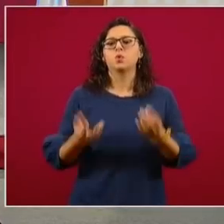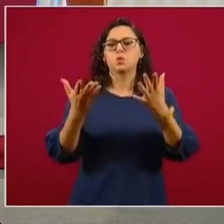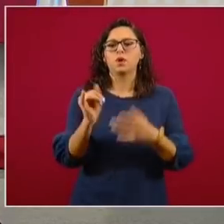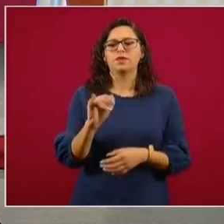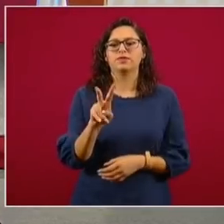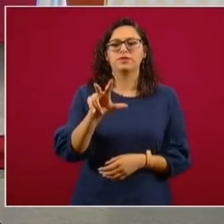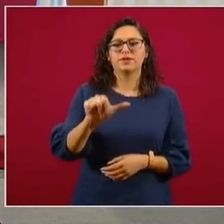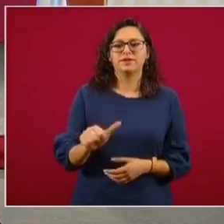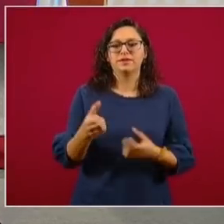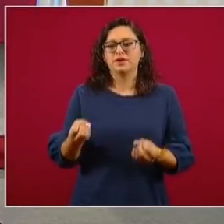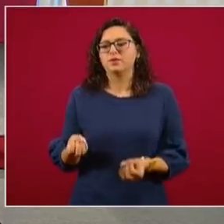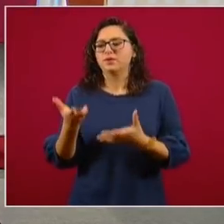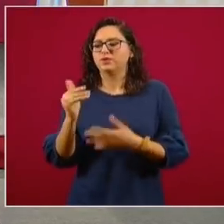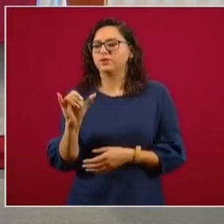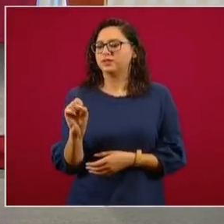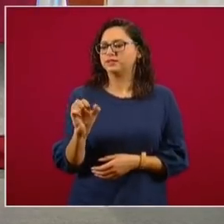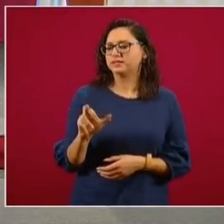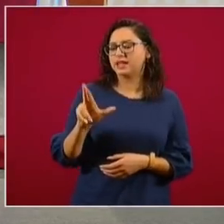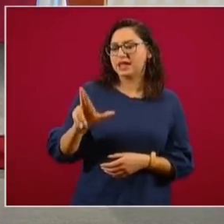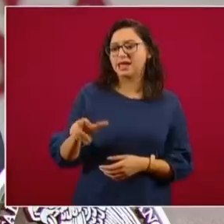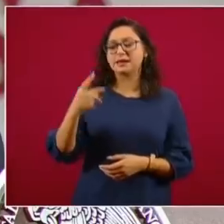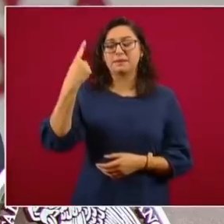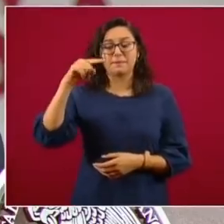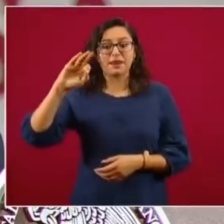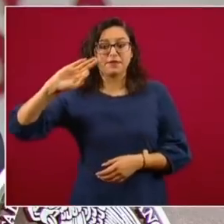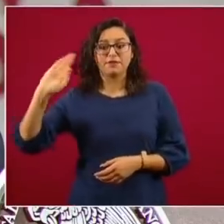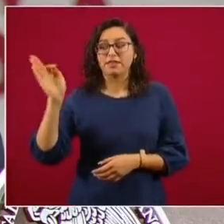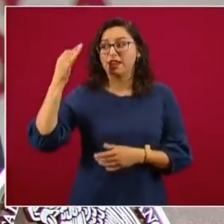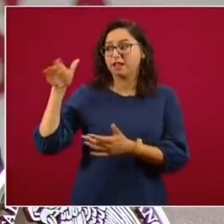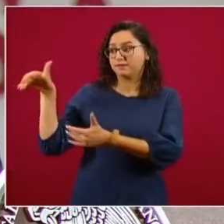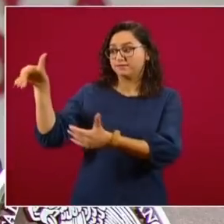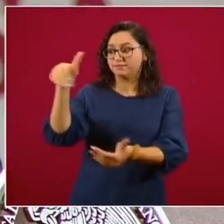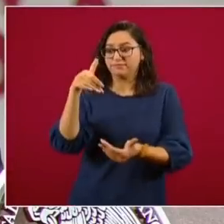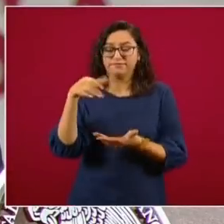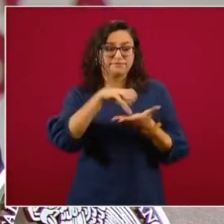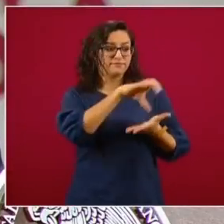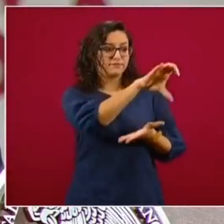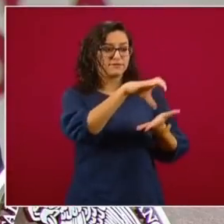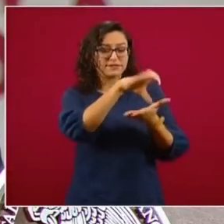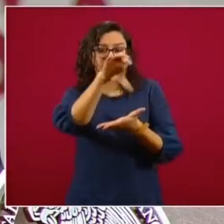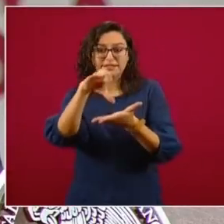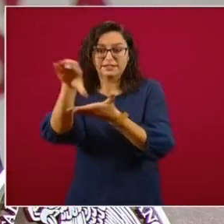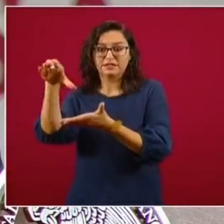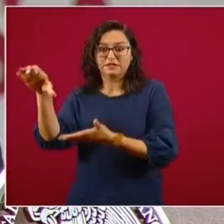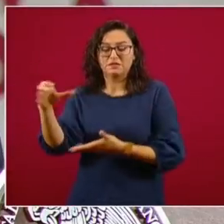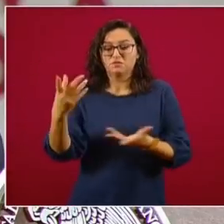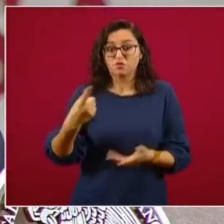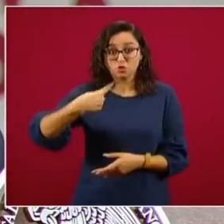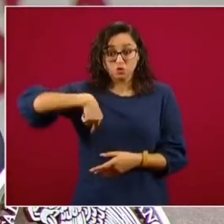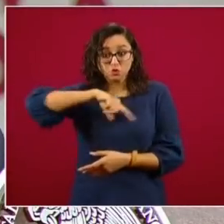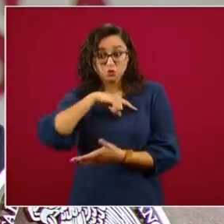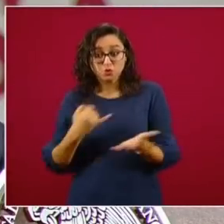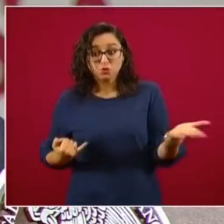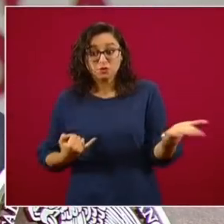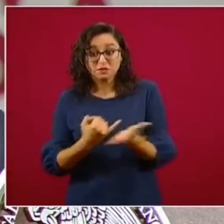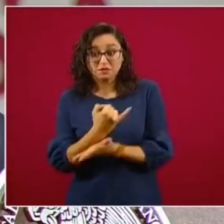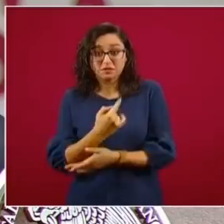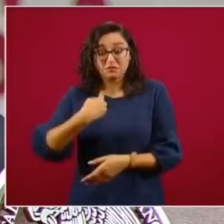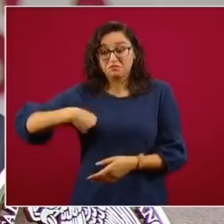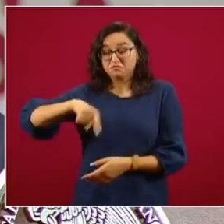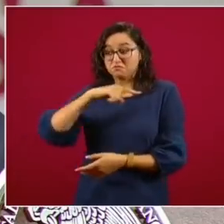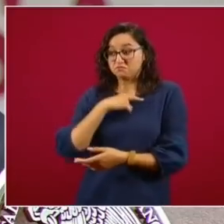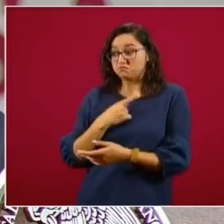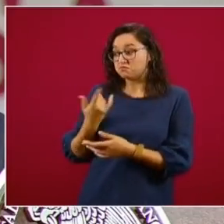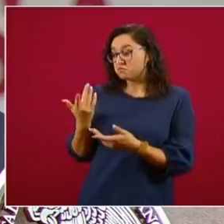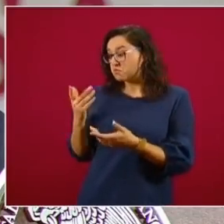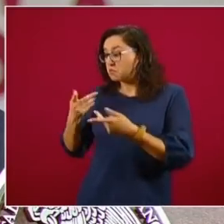ingresos petroleros va de participaciones federales a los estados. Esto no es algo que nosotros ni determinamos ni podemos tocar y es